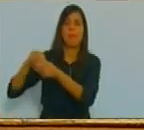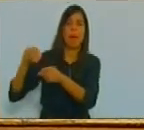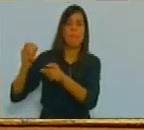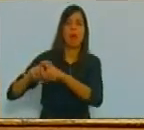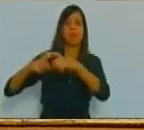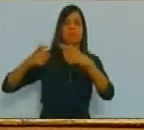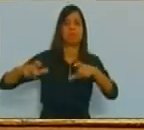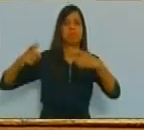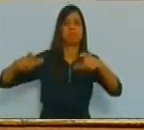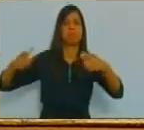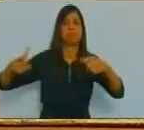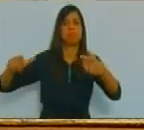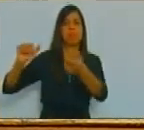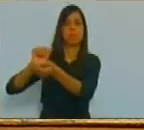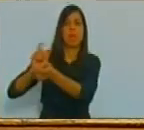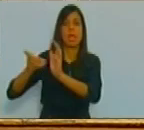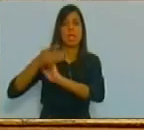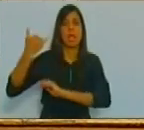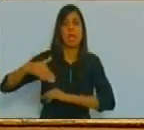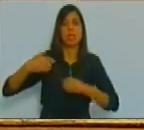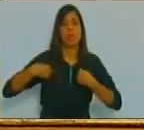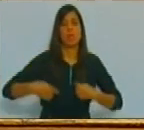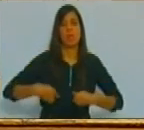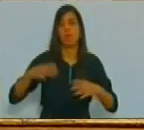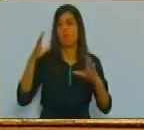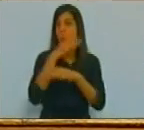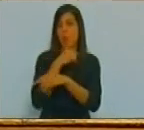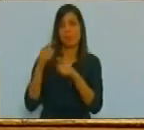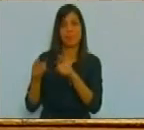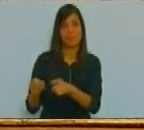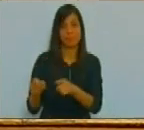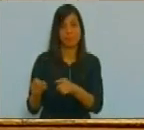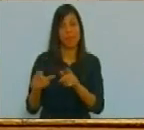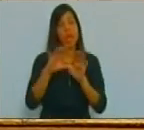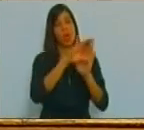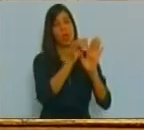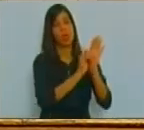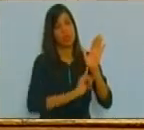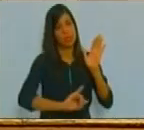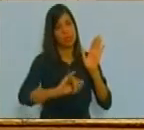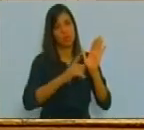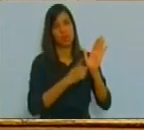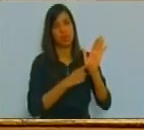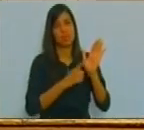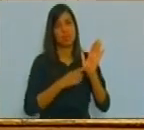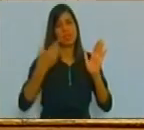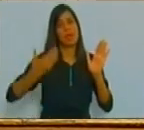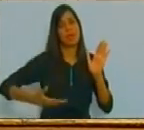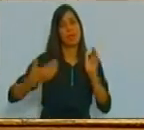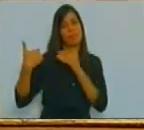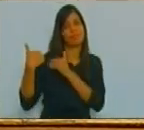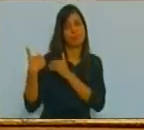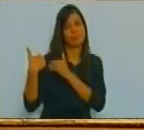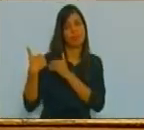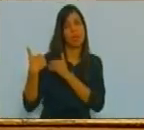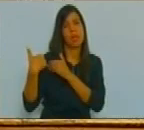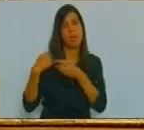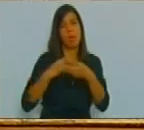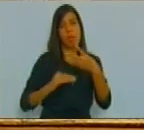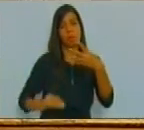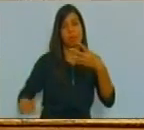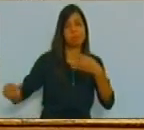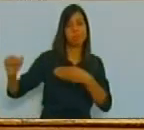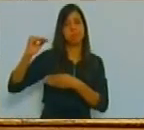ni garantía de sus derechos humanos así que está constituyentes tiene en sus manos el salto cualitativo